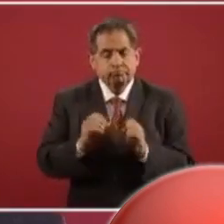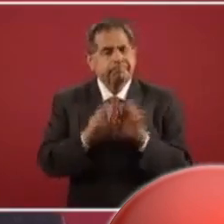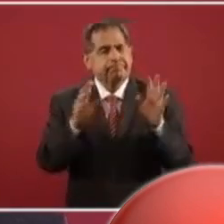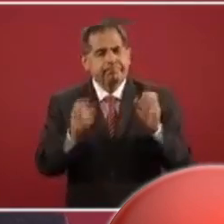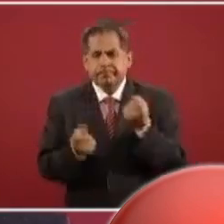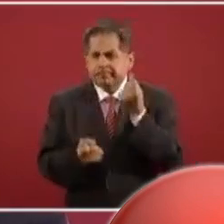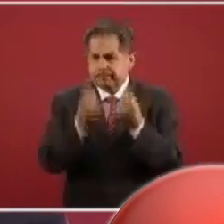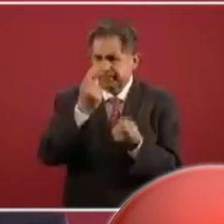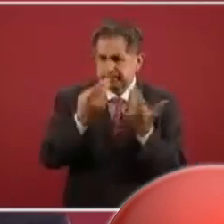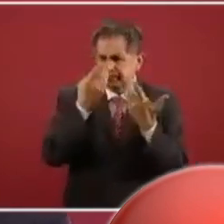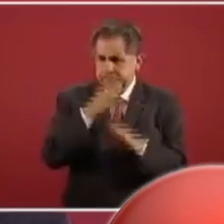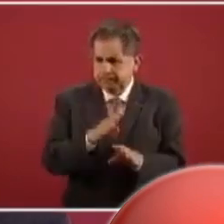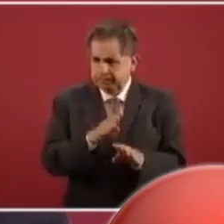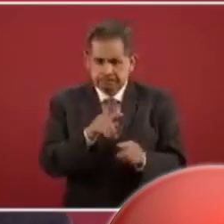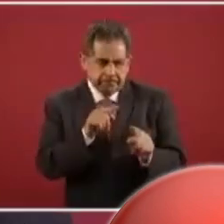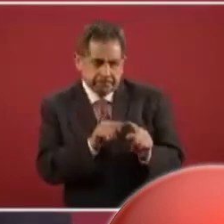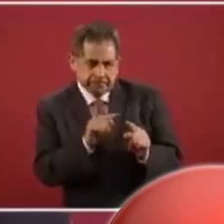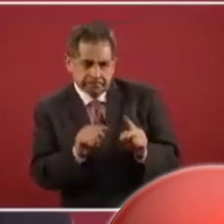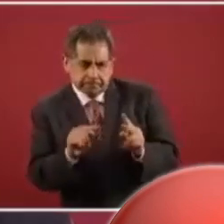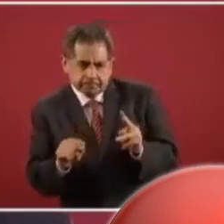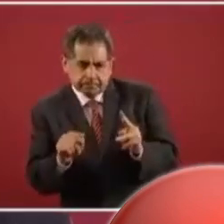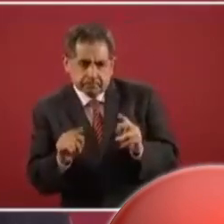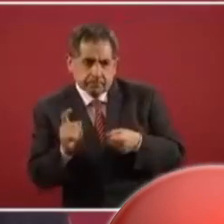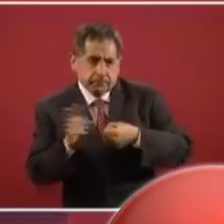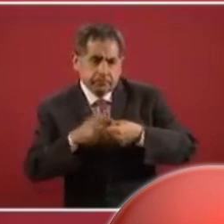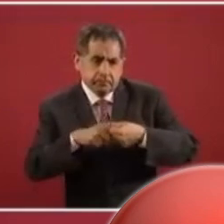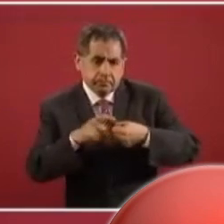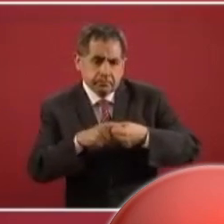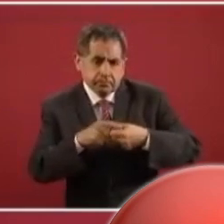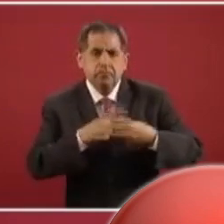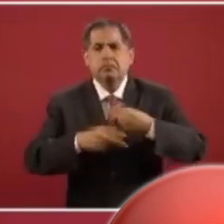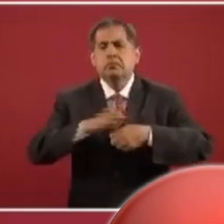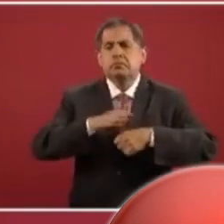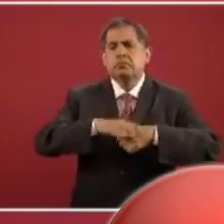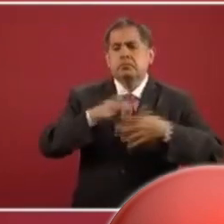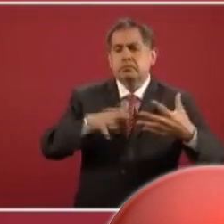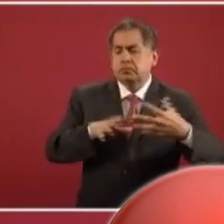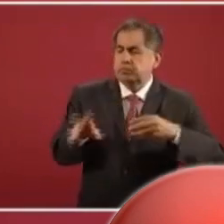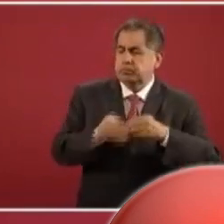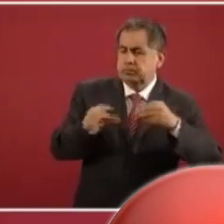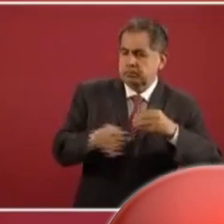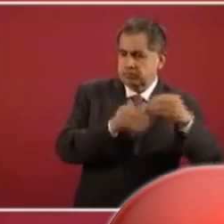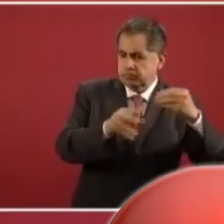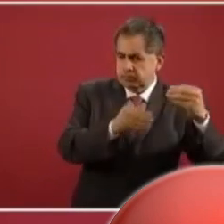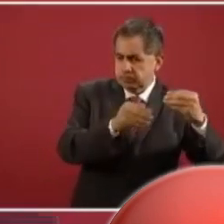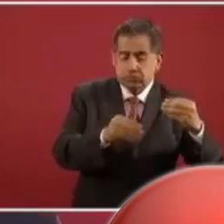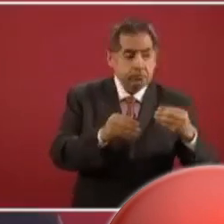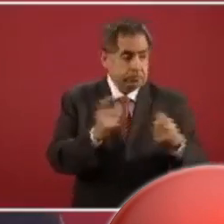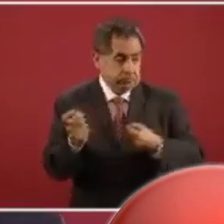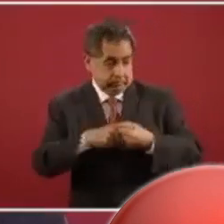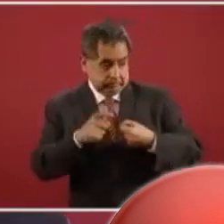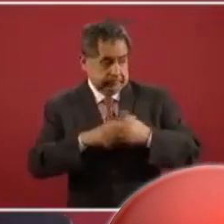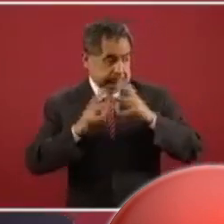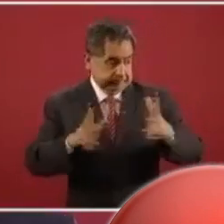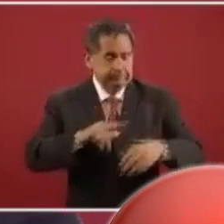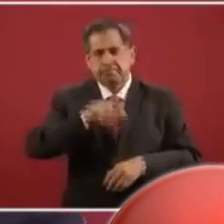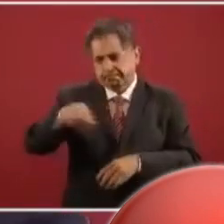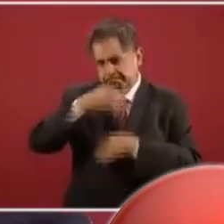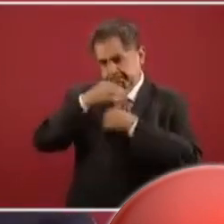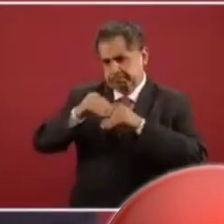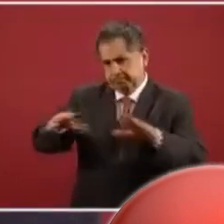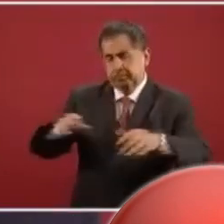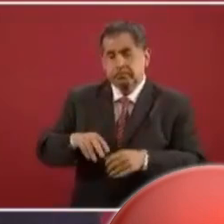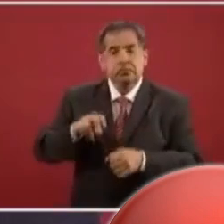algunos bancos vayan siendo más importantes jugadores en este mercado, los iremos también nosotros señalando de manera muy puntual.